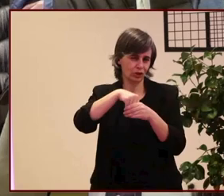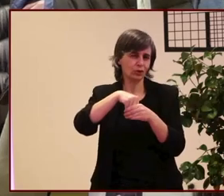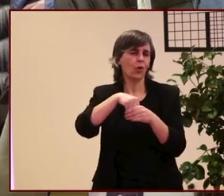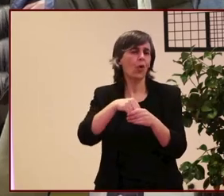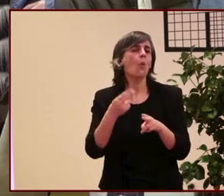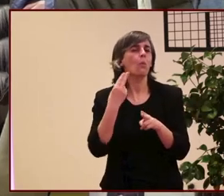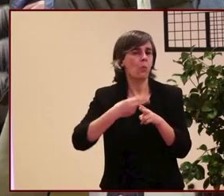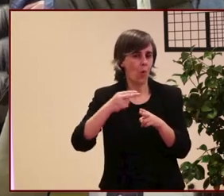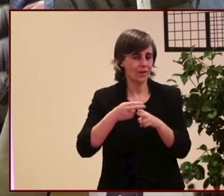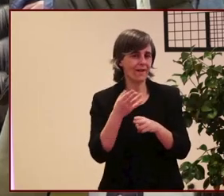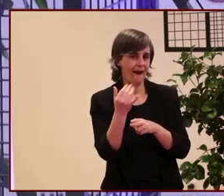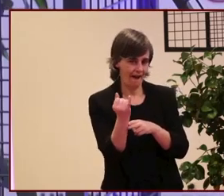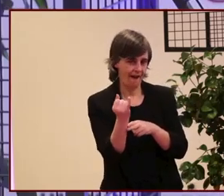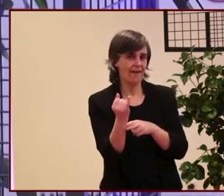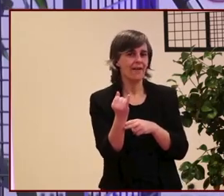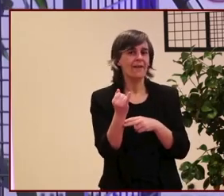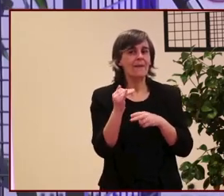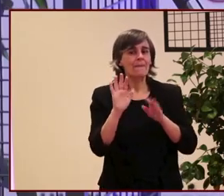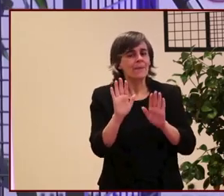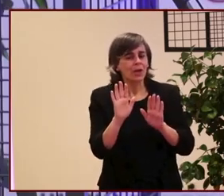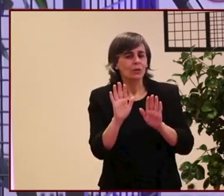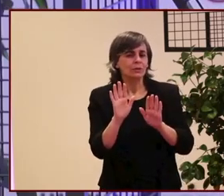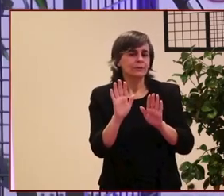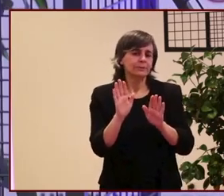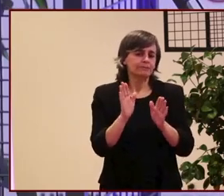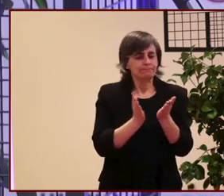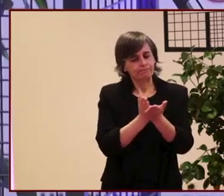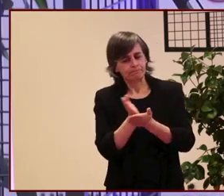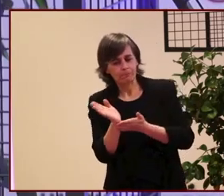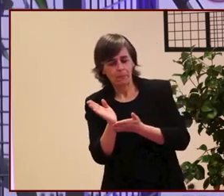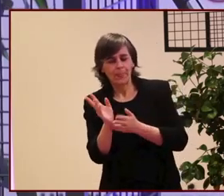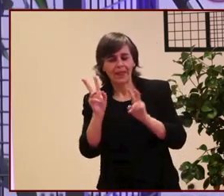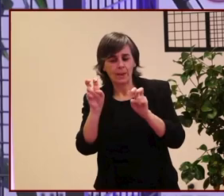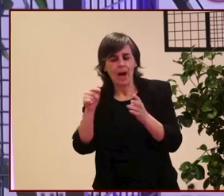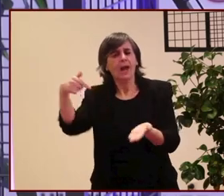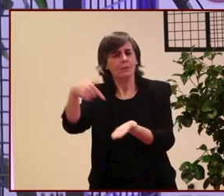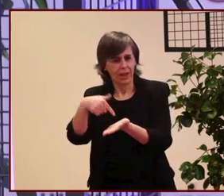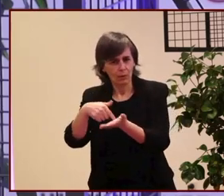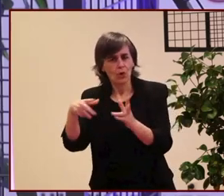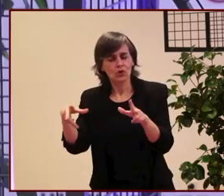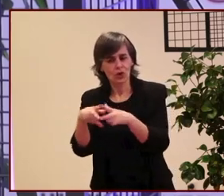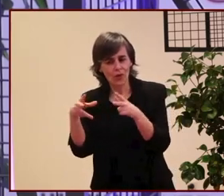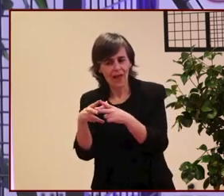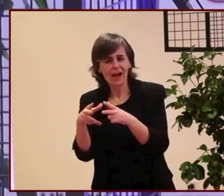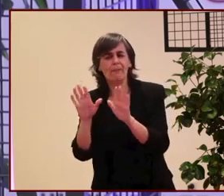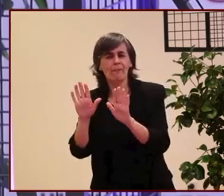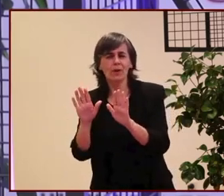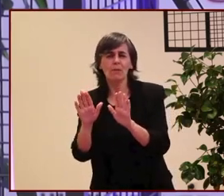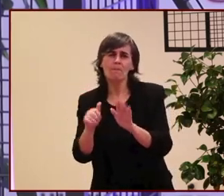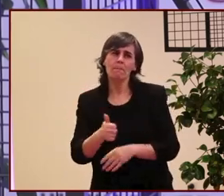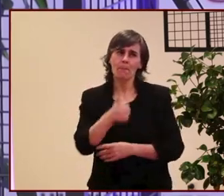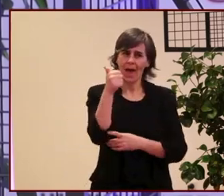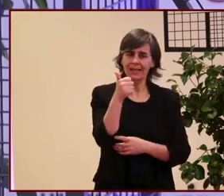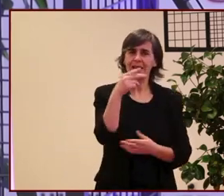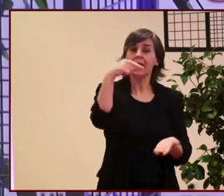y va más hacia lo reivindicativo social sino a la reivindicación